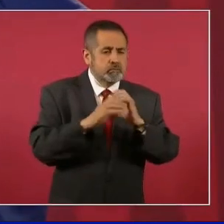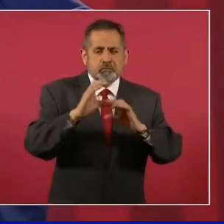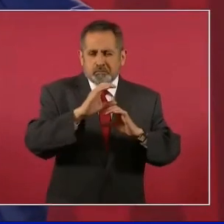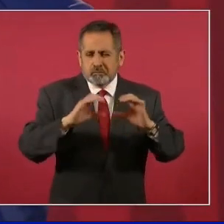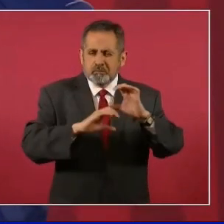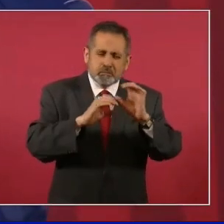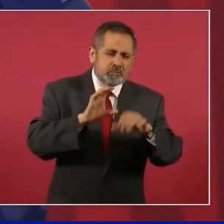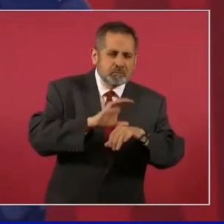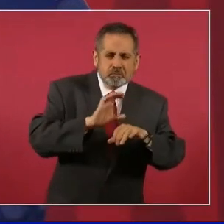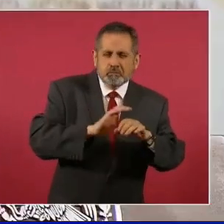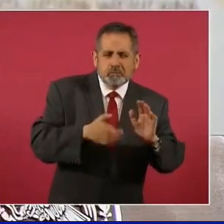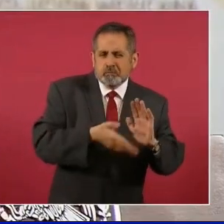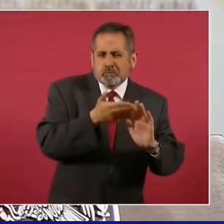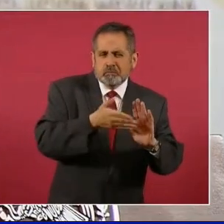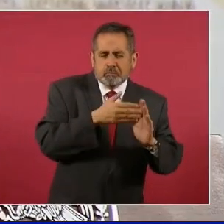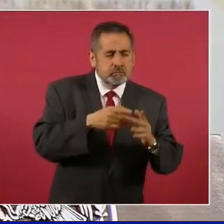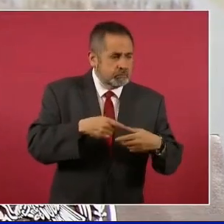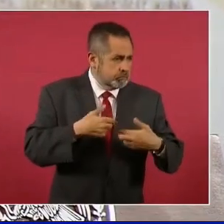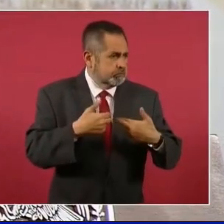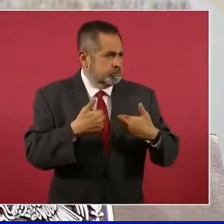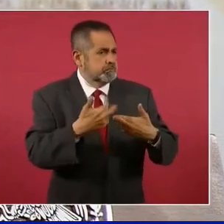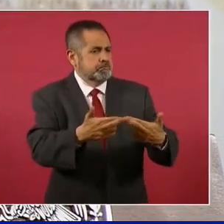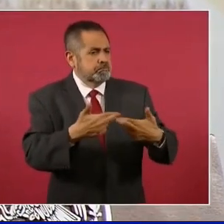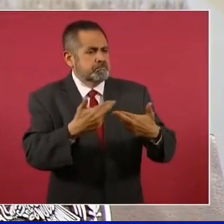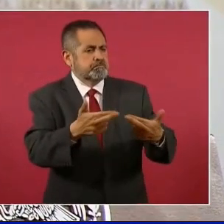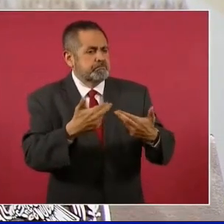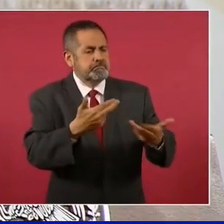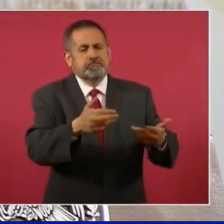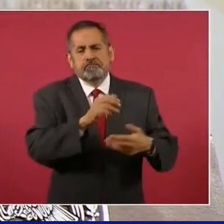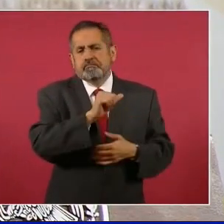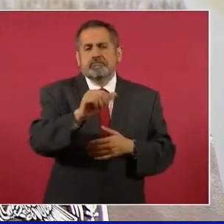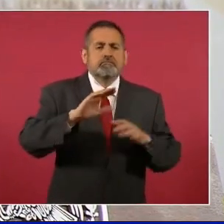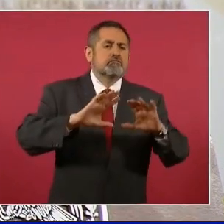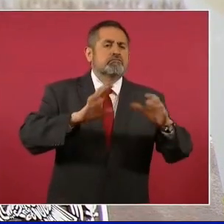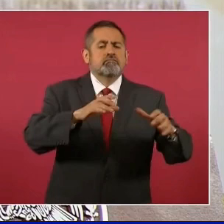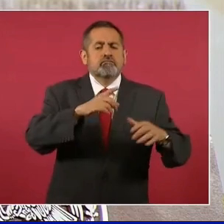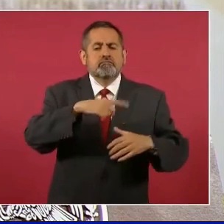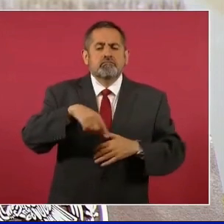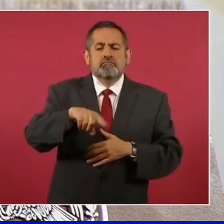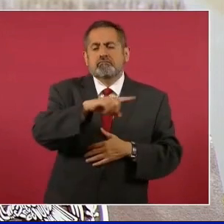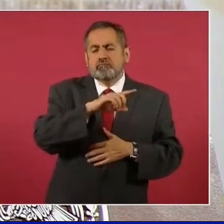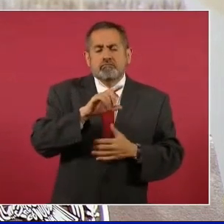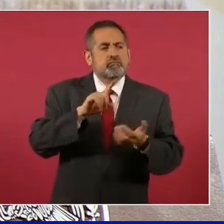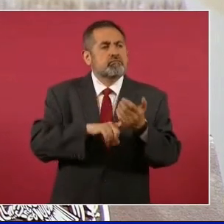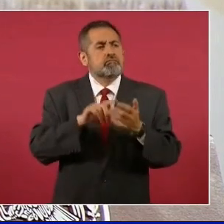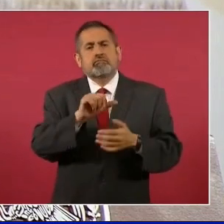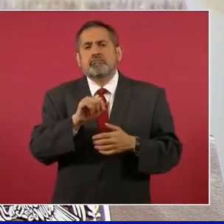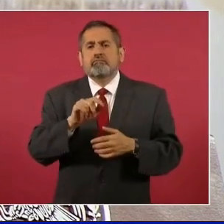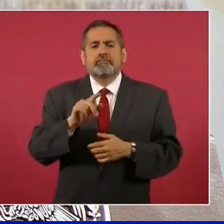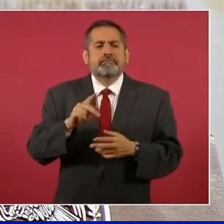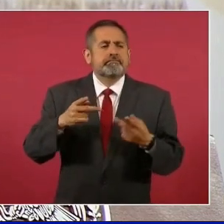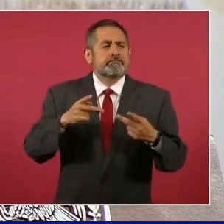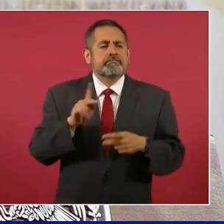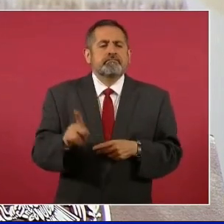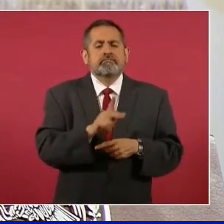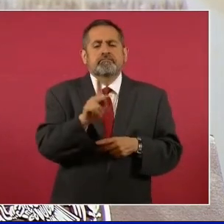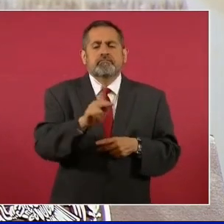construcción a las comunidades o a los pueblos.